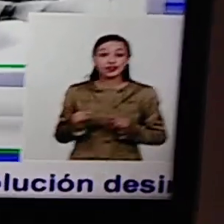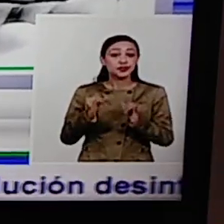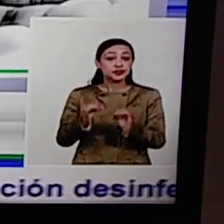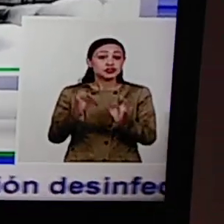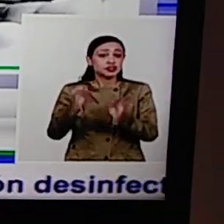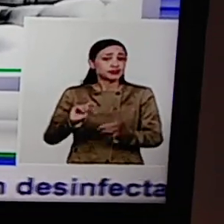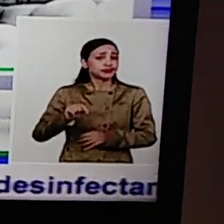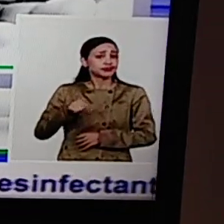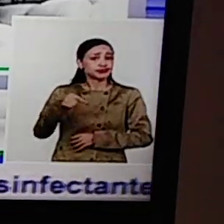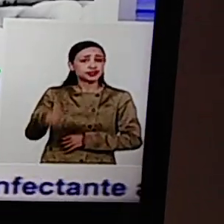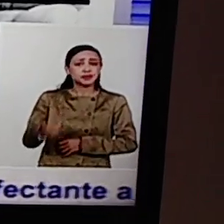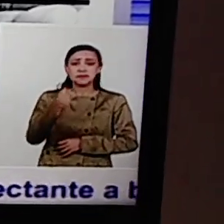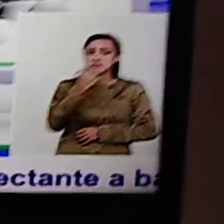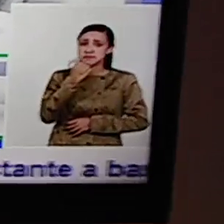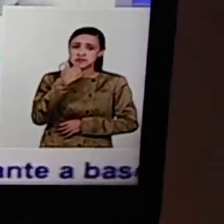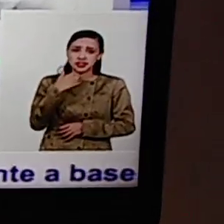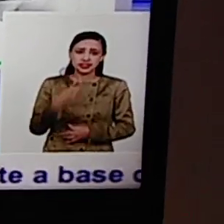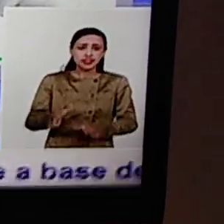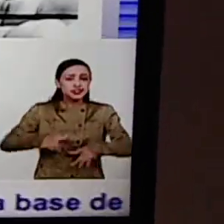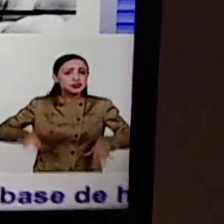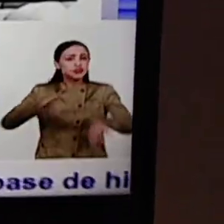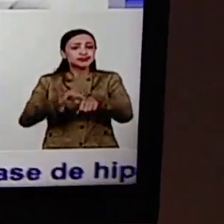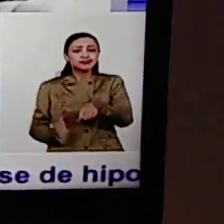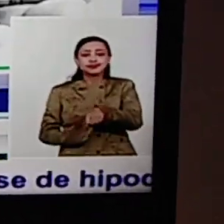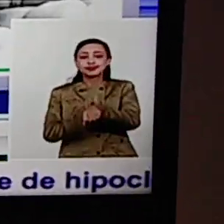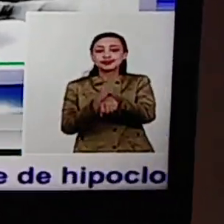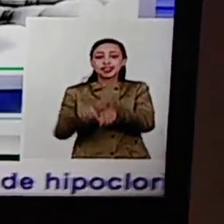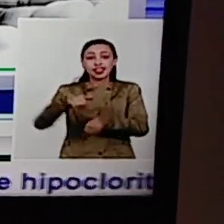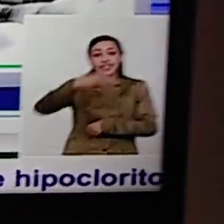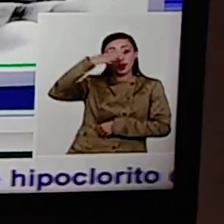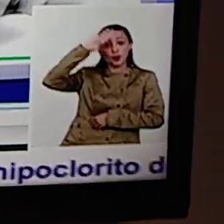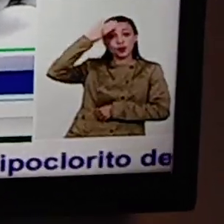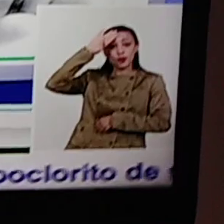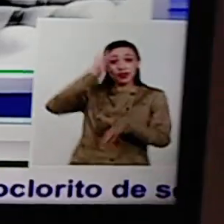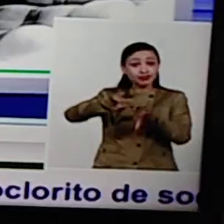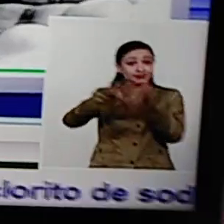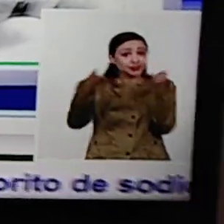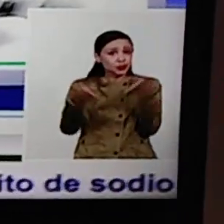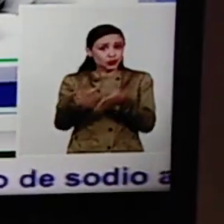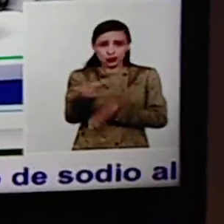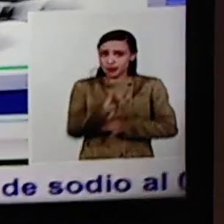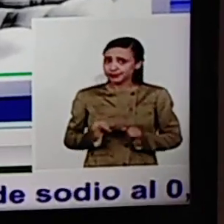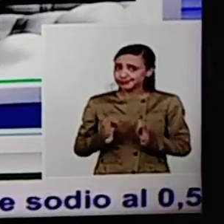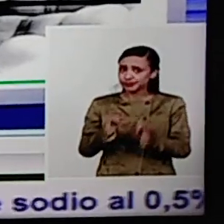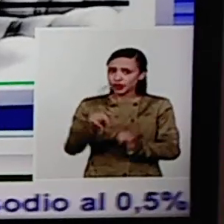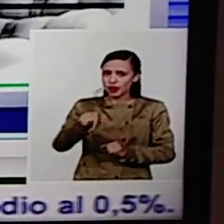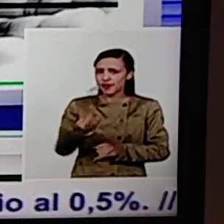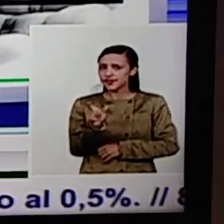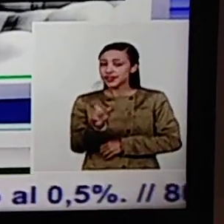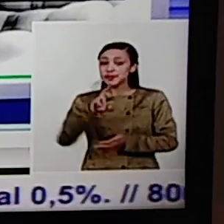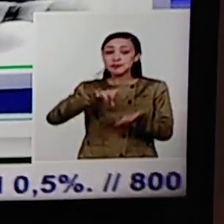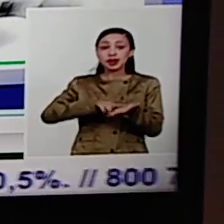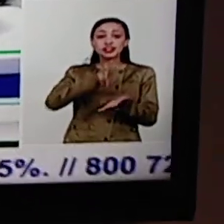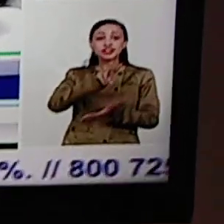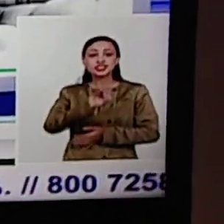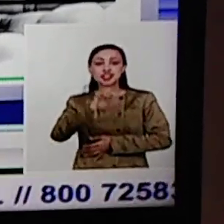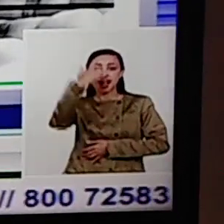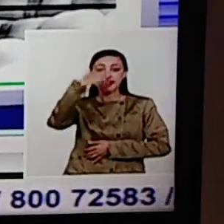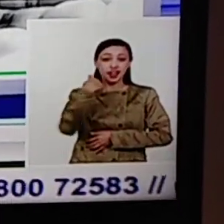información más actualizada sobre el comportamiento de la COVID-19 en Cuba y el resto del mundo. Hoy es martes 27 de abril del